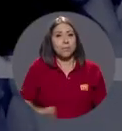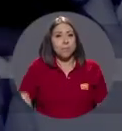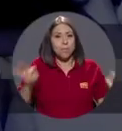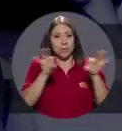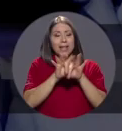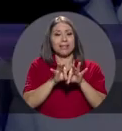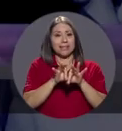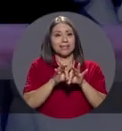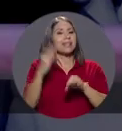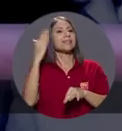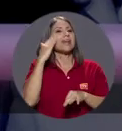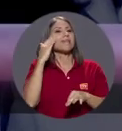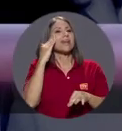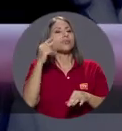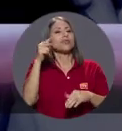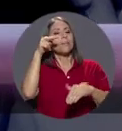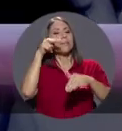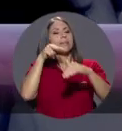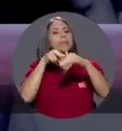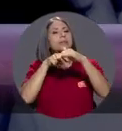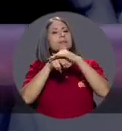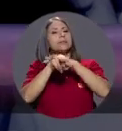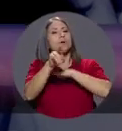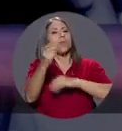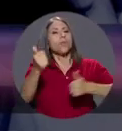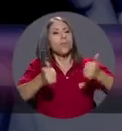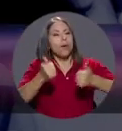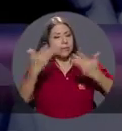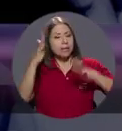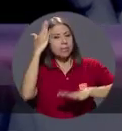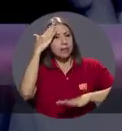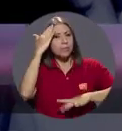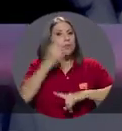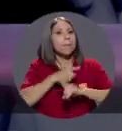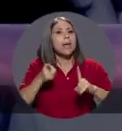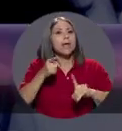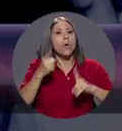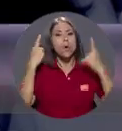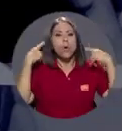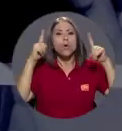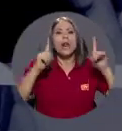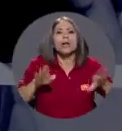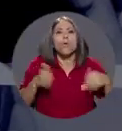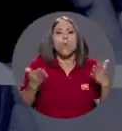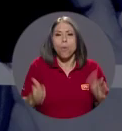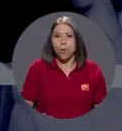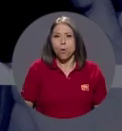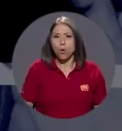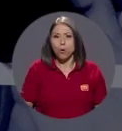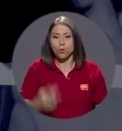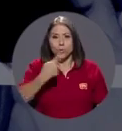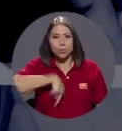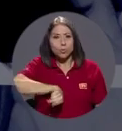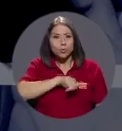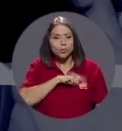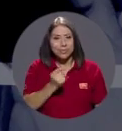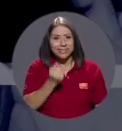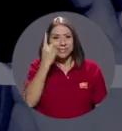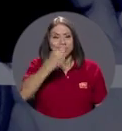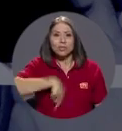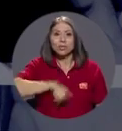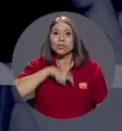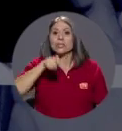más importantes es que la visión sabemos cuál es, la tenemos. La pregunta es cómo la operativizamos. O sea,